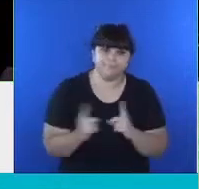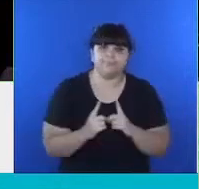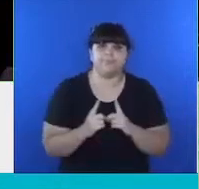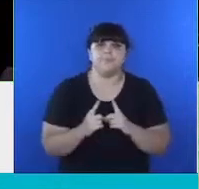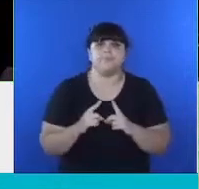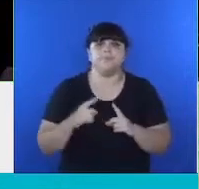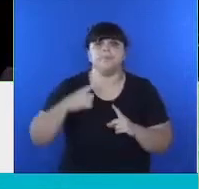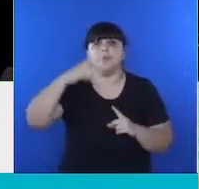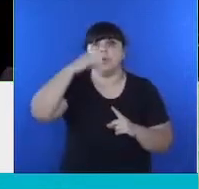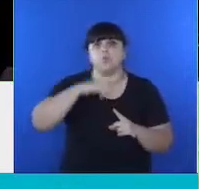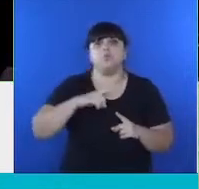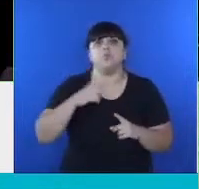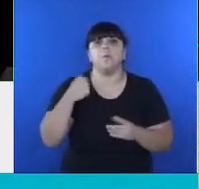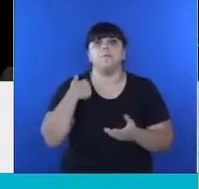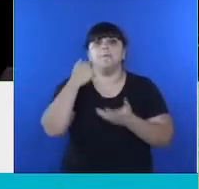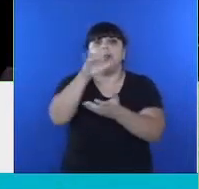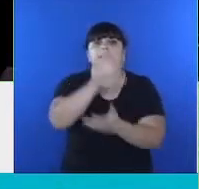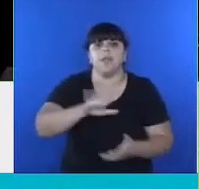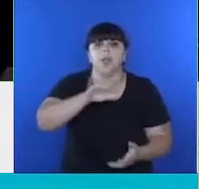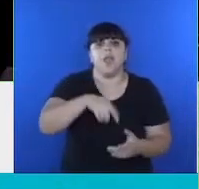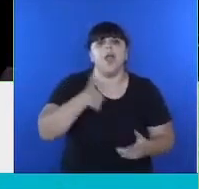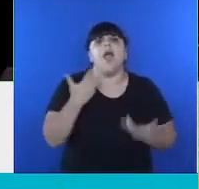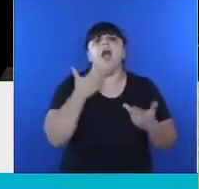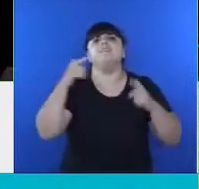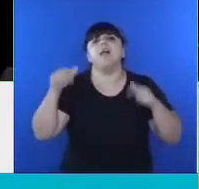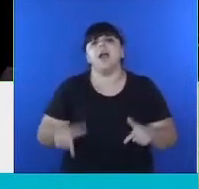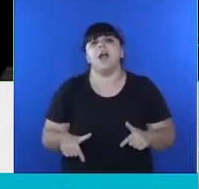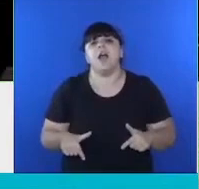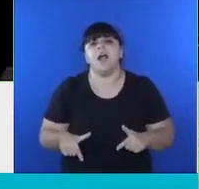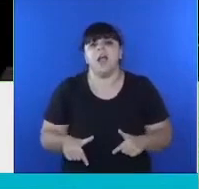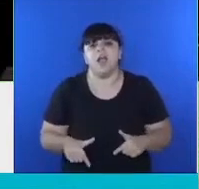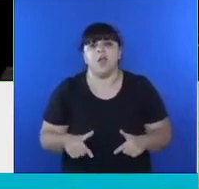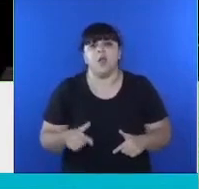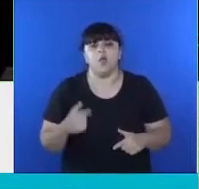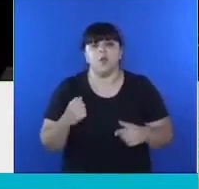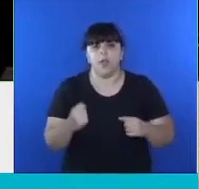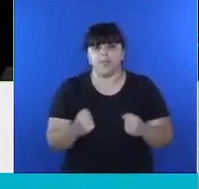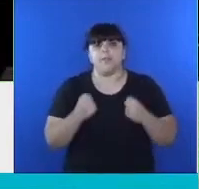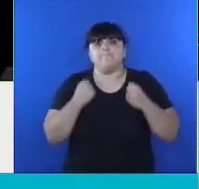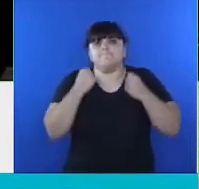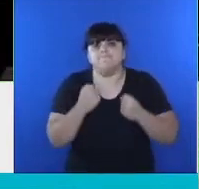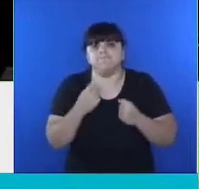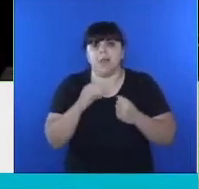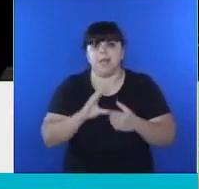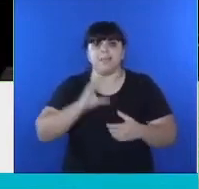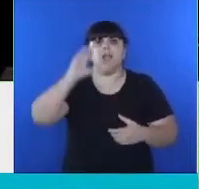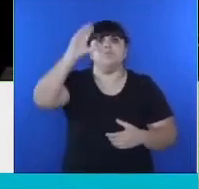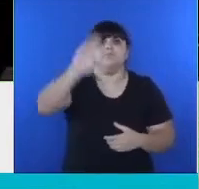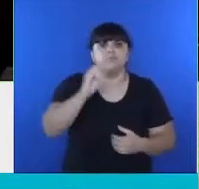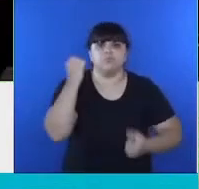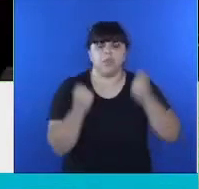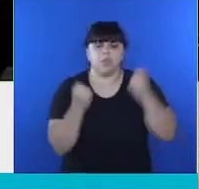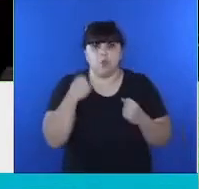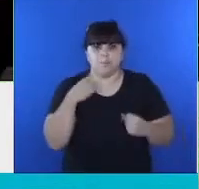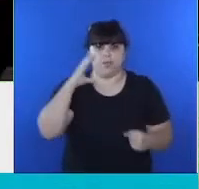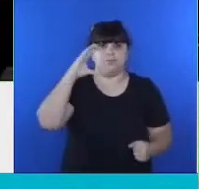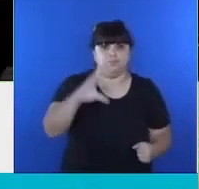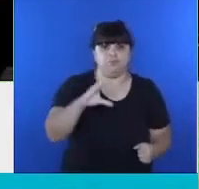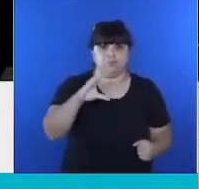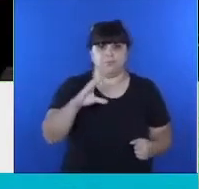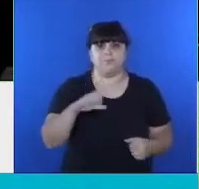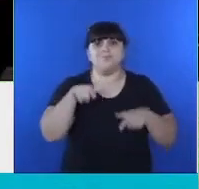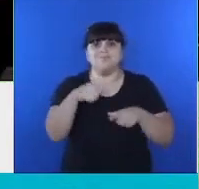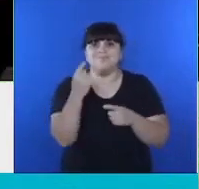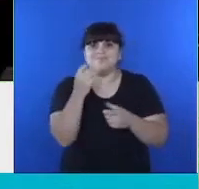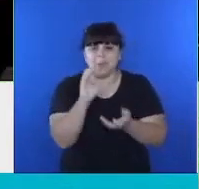el Fondo Interior para hablar del Fondo de Fortalecimiento Financiero.